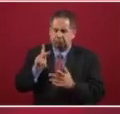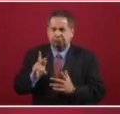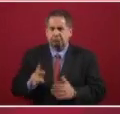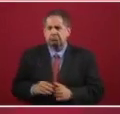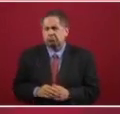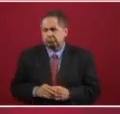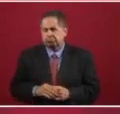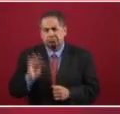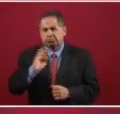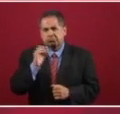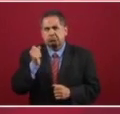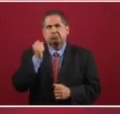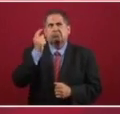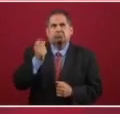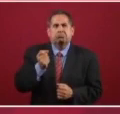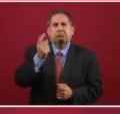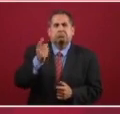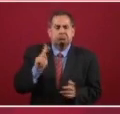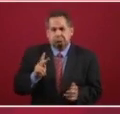algún caso.